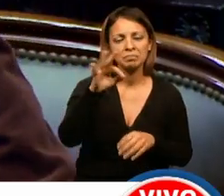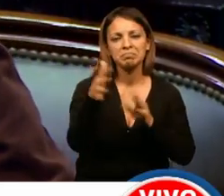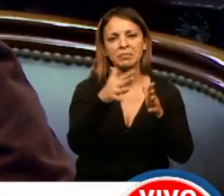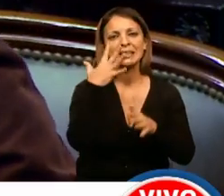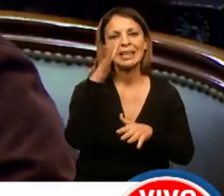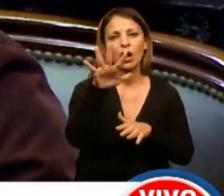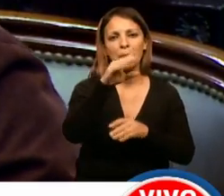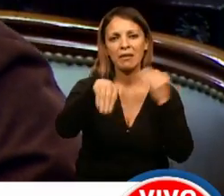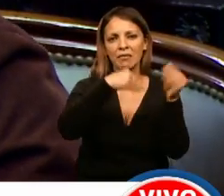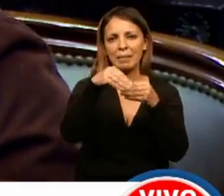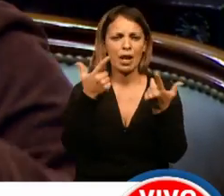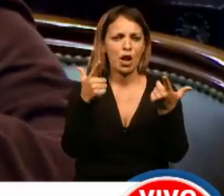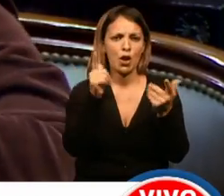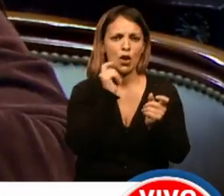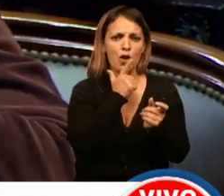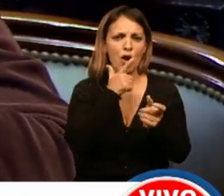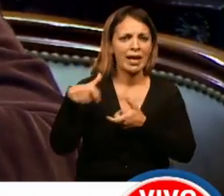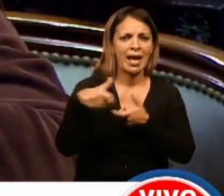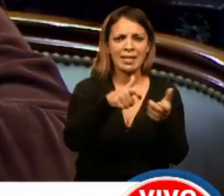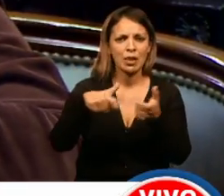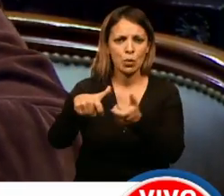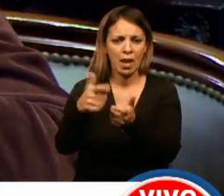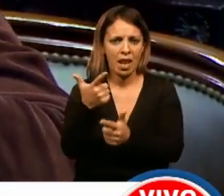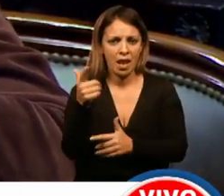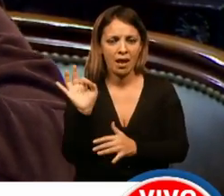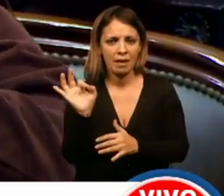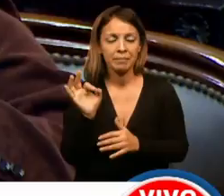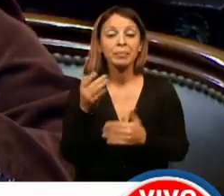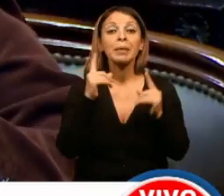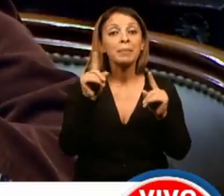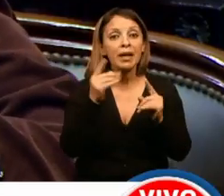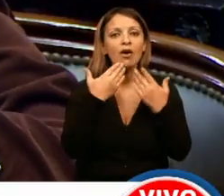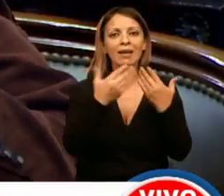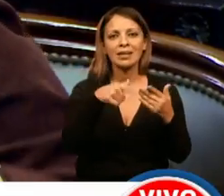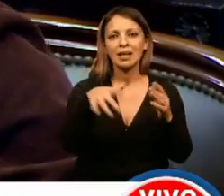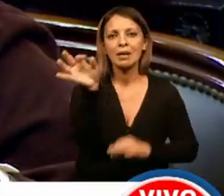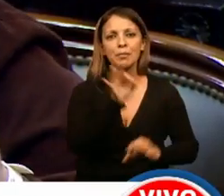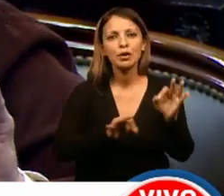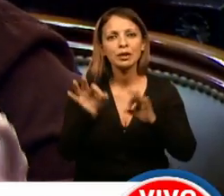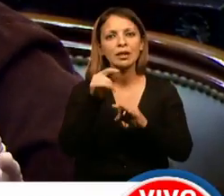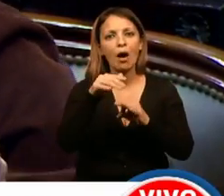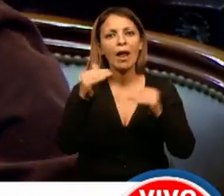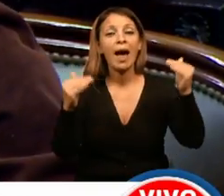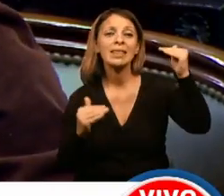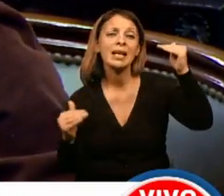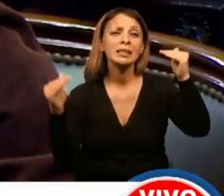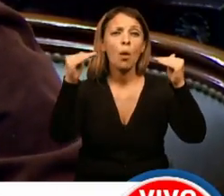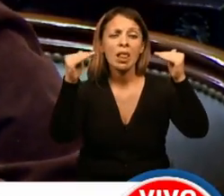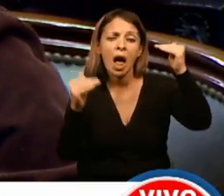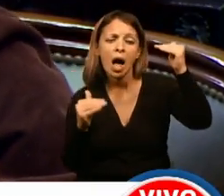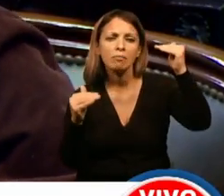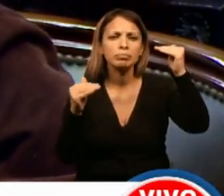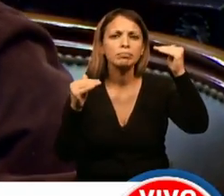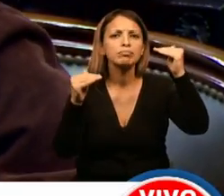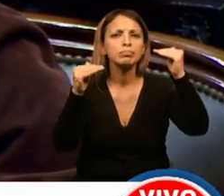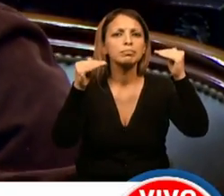tienen gas natural pero con este proyecto vamos logrando bajando la desigualdad que